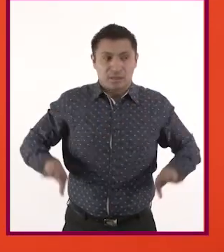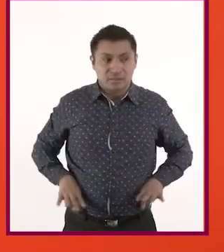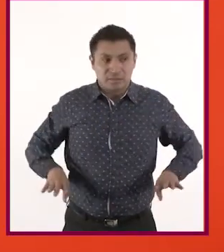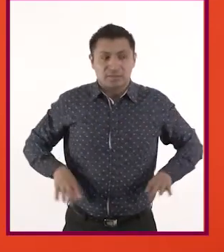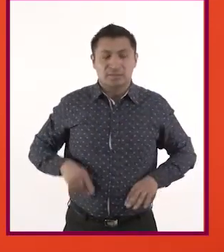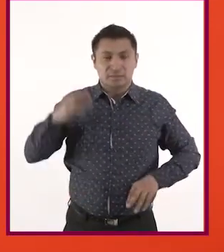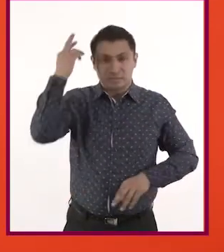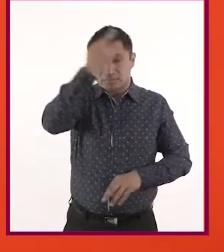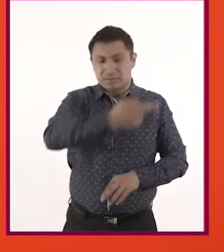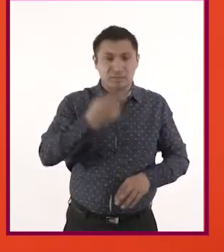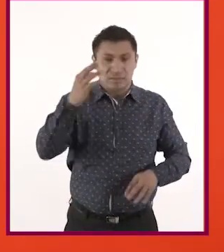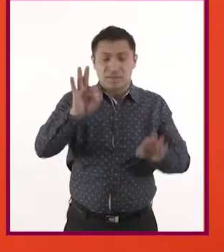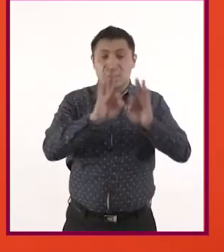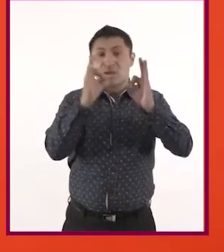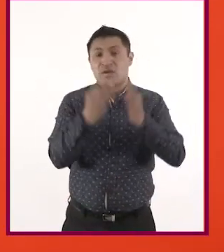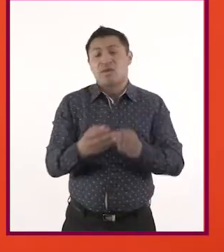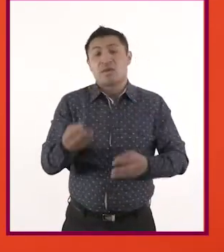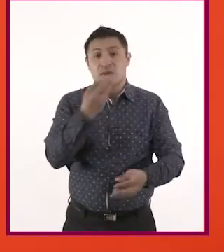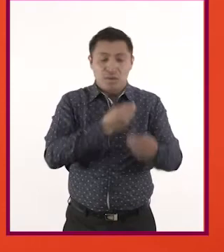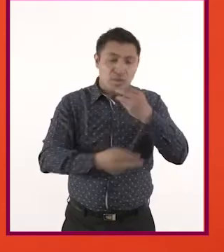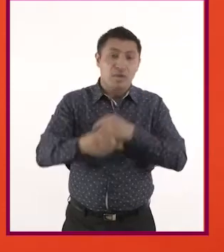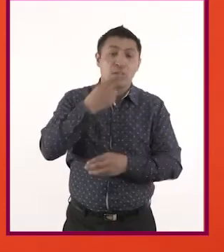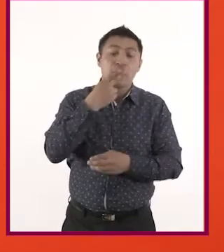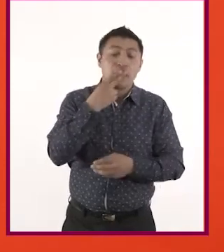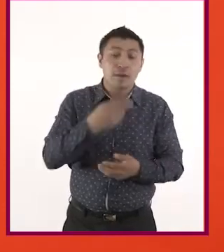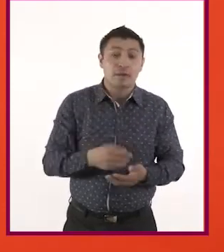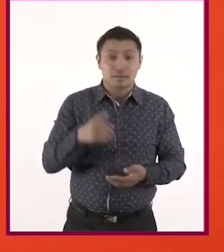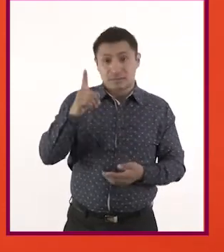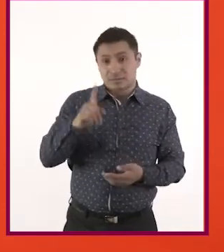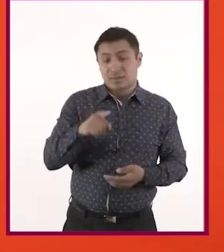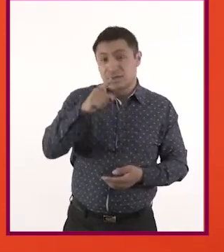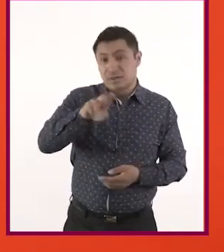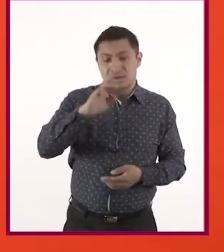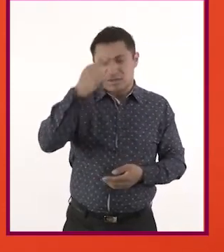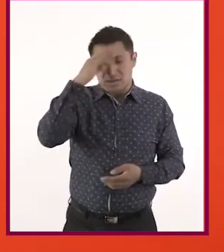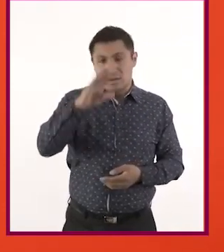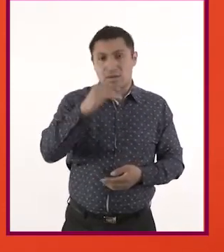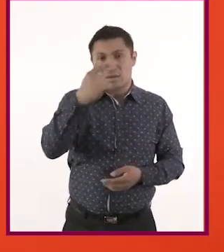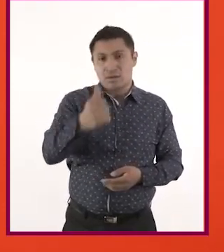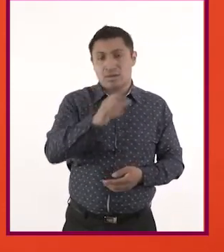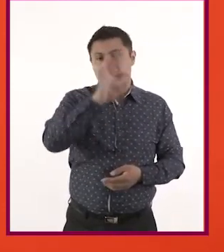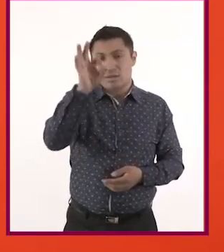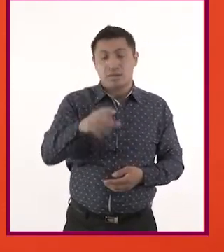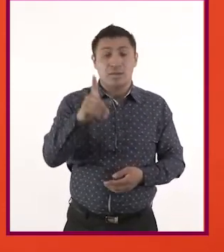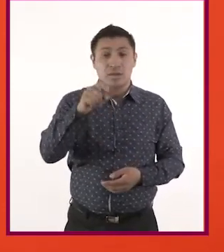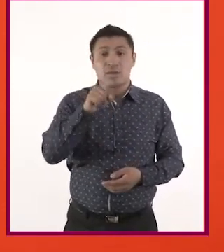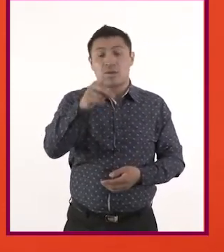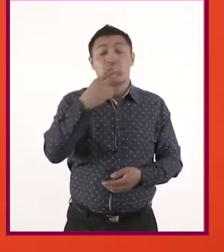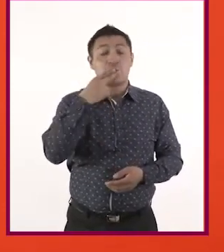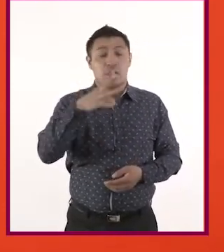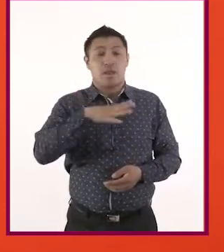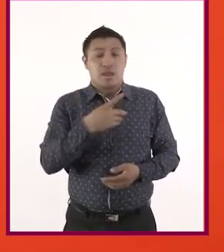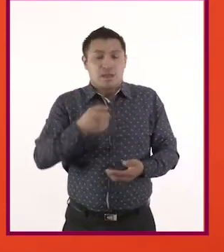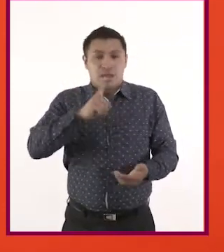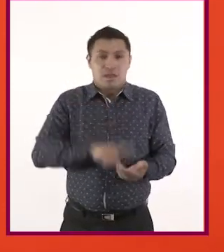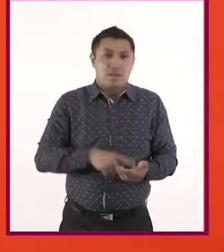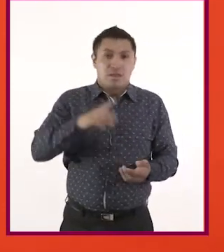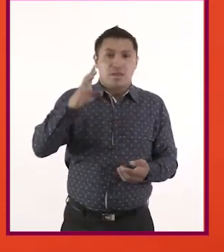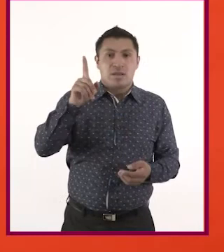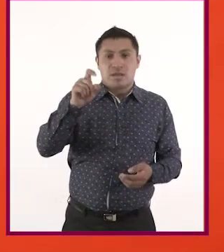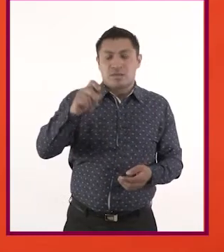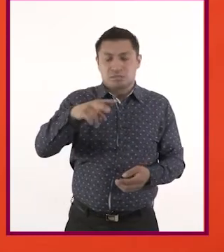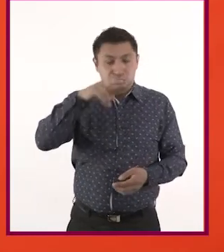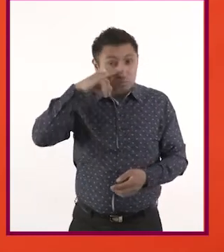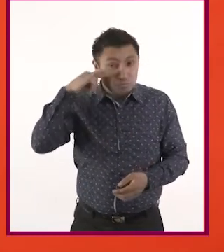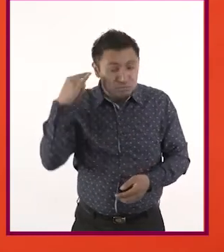de consumo para reducir tu huella hídrica. Recuerda que el 96% del agua que consume una persona proviene del agua que no vemos,